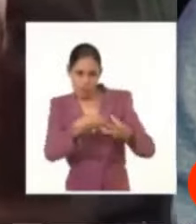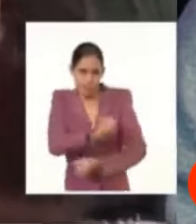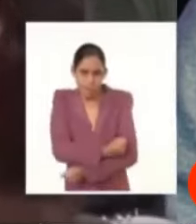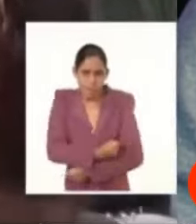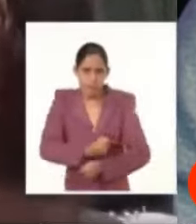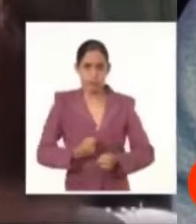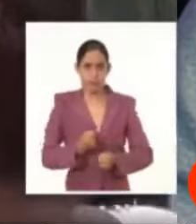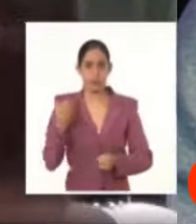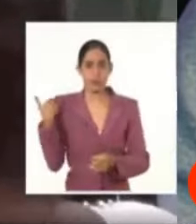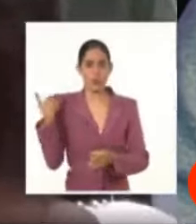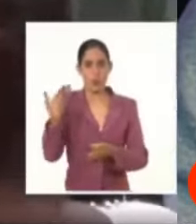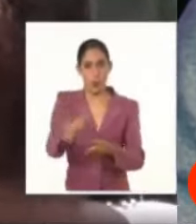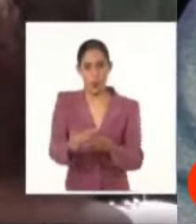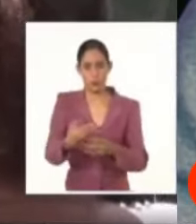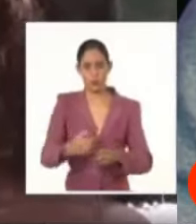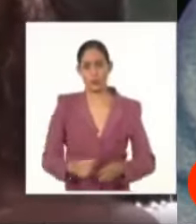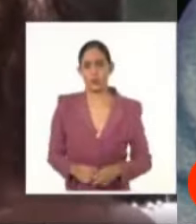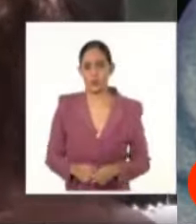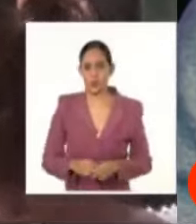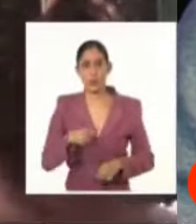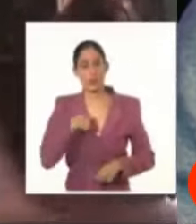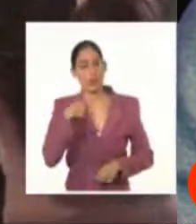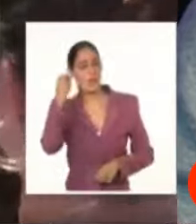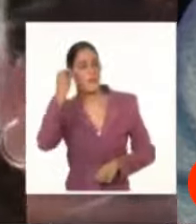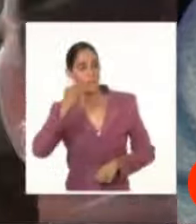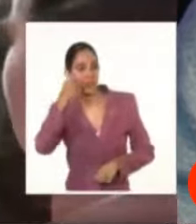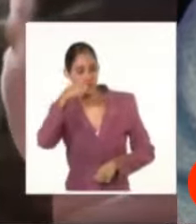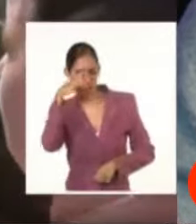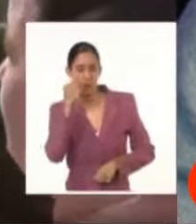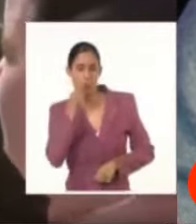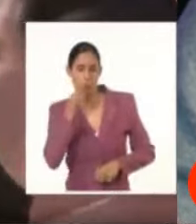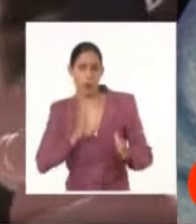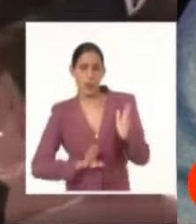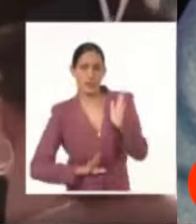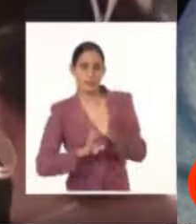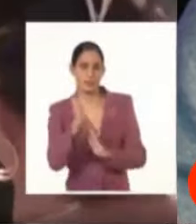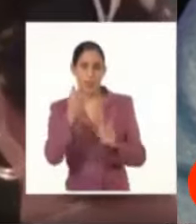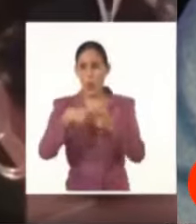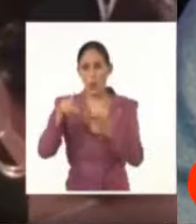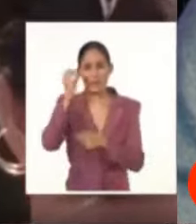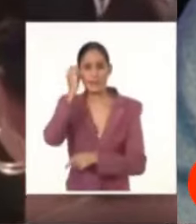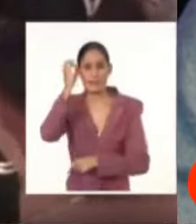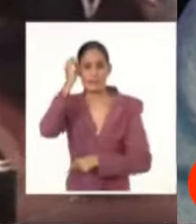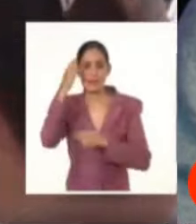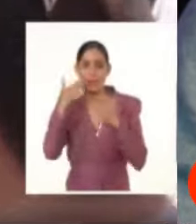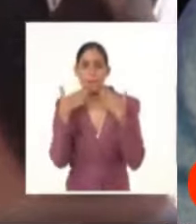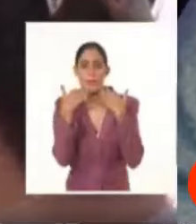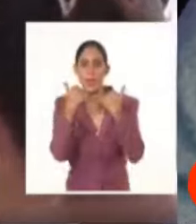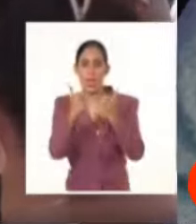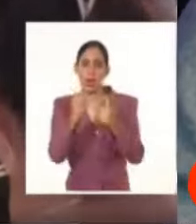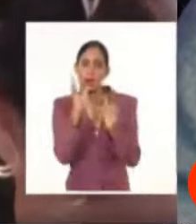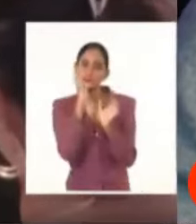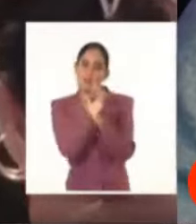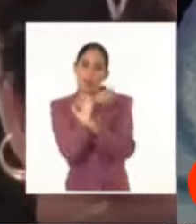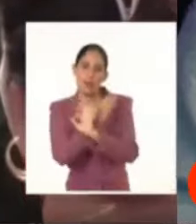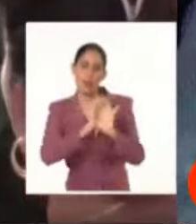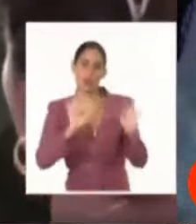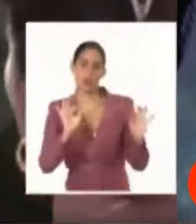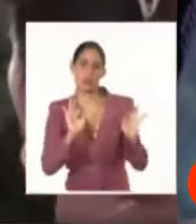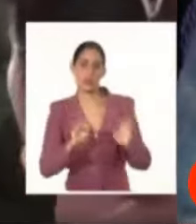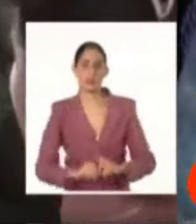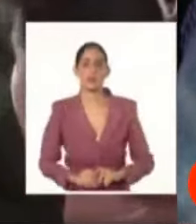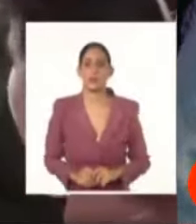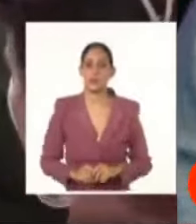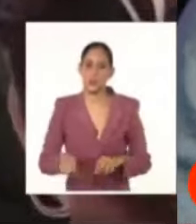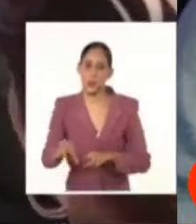han cooperado. Y yo creo que sí, que podemos seguir haciendo más cosas y que su dinero cada vez esté más bonito y sea un